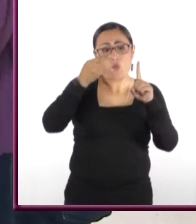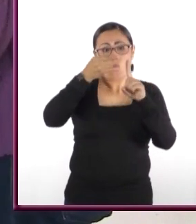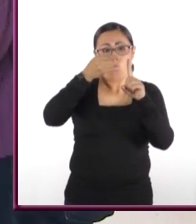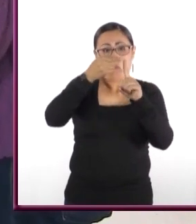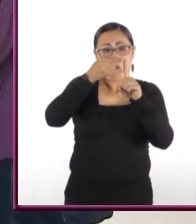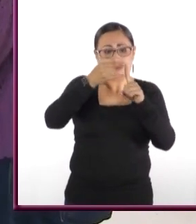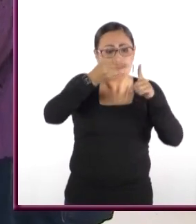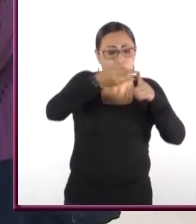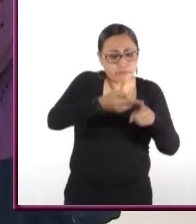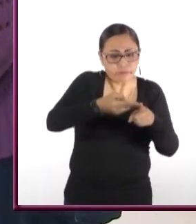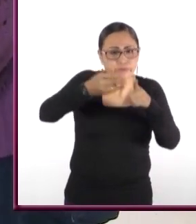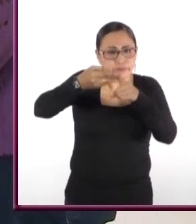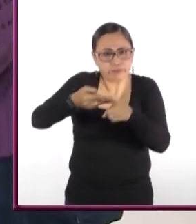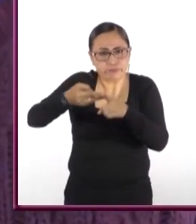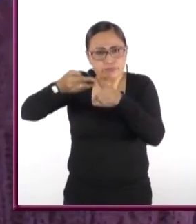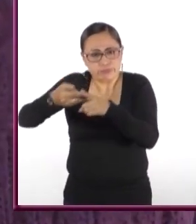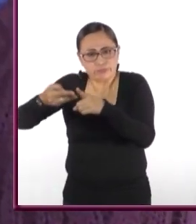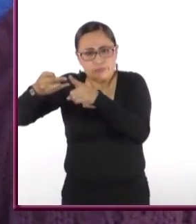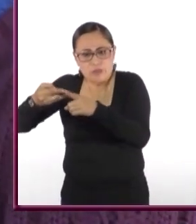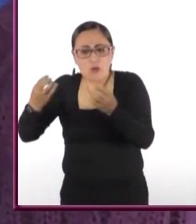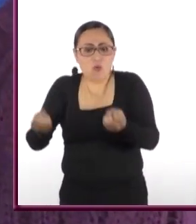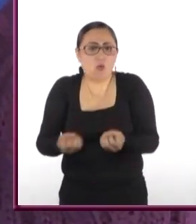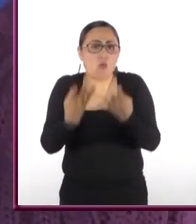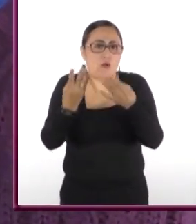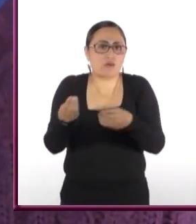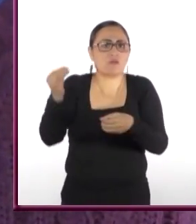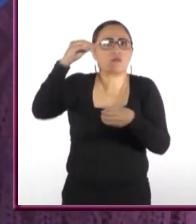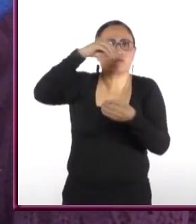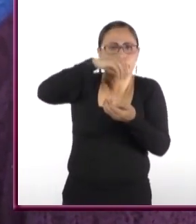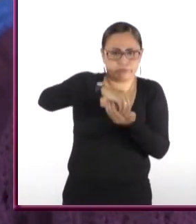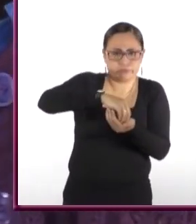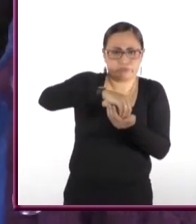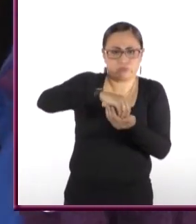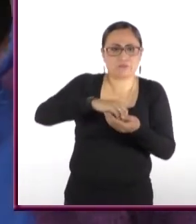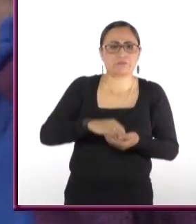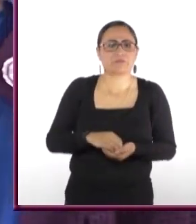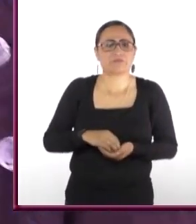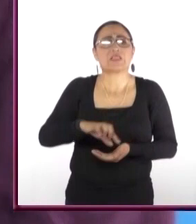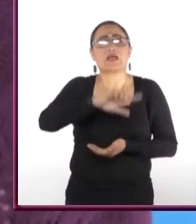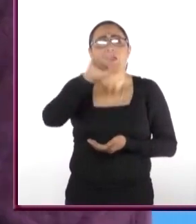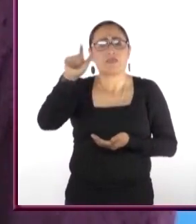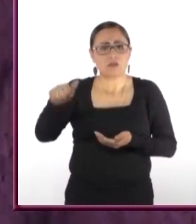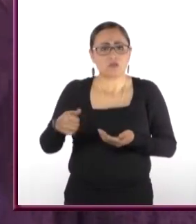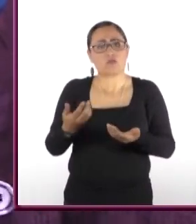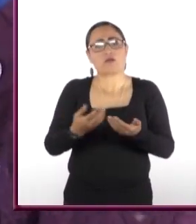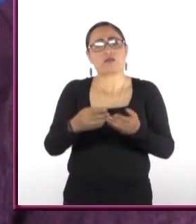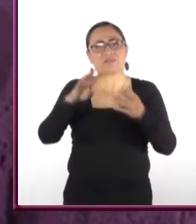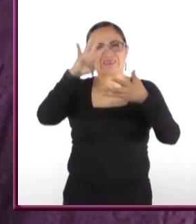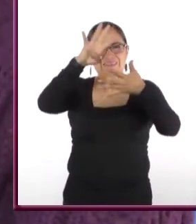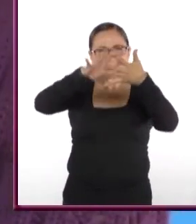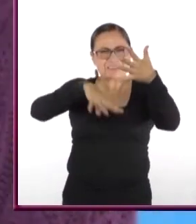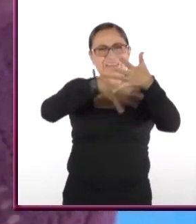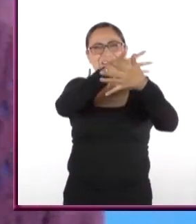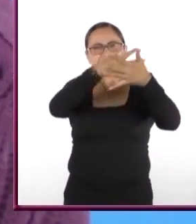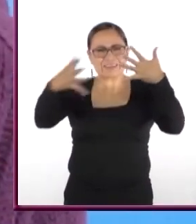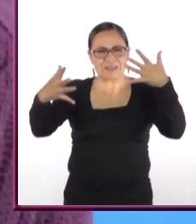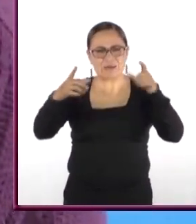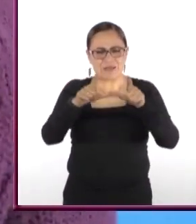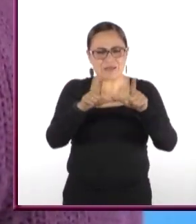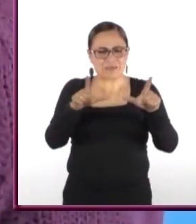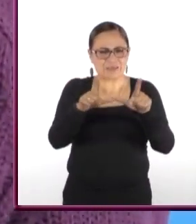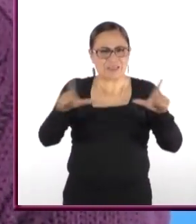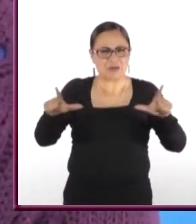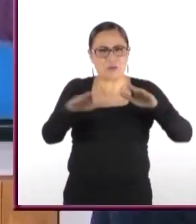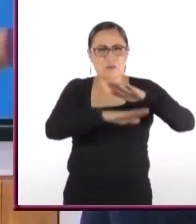cuadraditos de verdad dentro y veían cuántos cuadraditos cabían. Y luego hacían tablas diciendo un rectángulo que